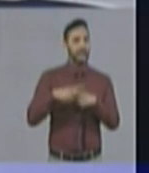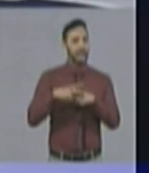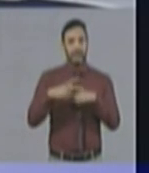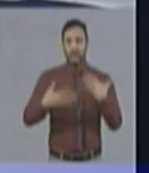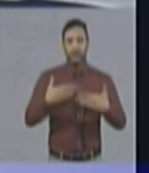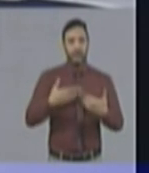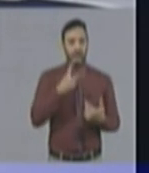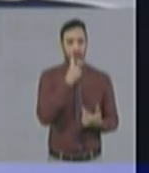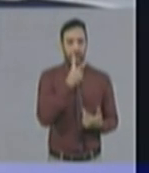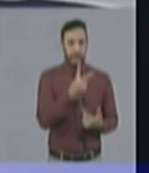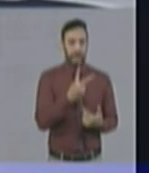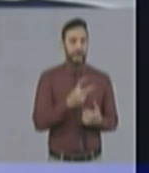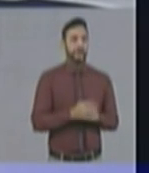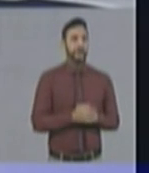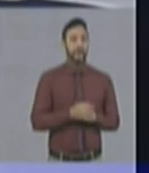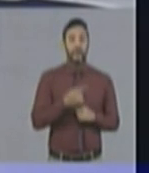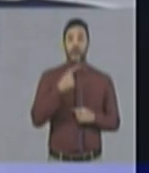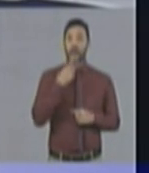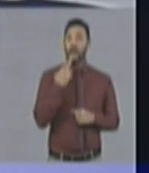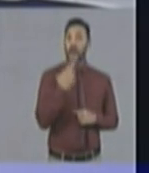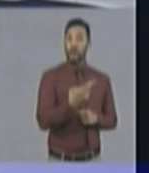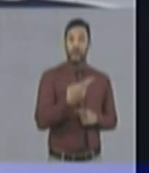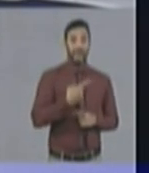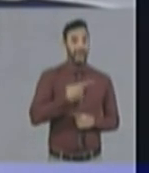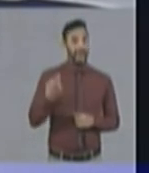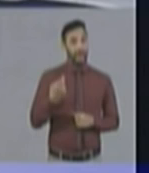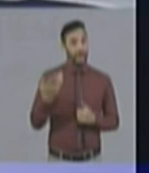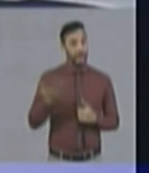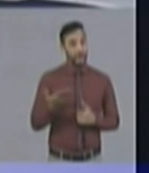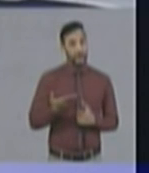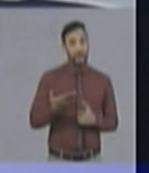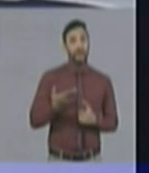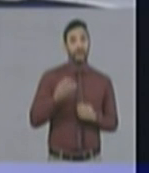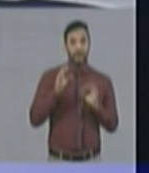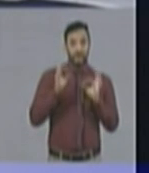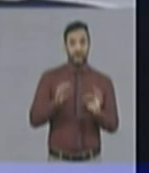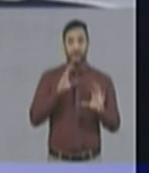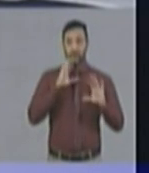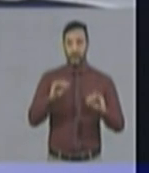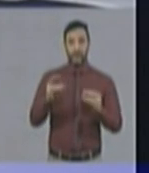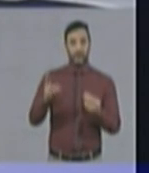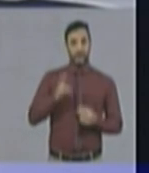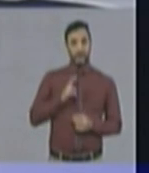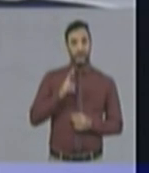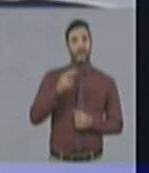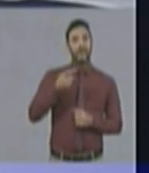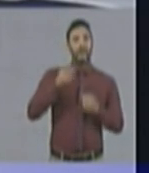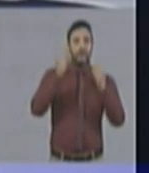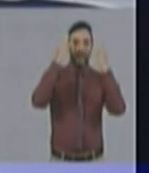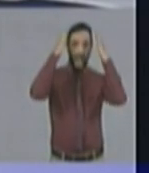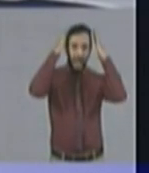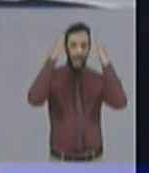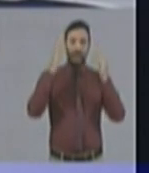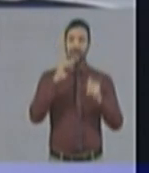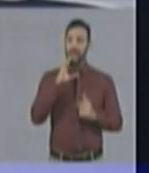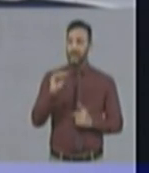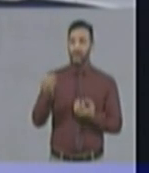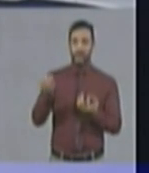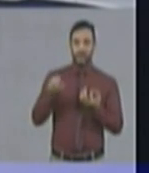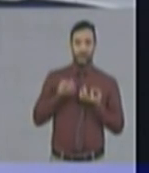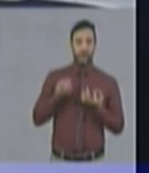problema. Realmente la respuesta fue inmediata, así lo reconocía el presidente, el compañero Miguel Díaz-Canel Bermúdez, como en